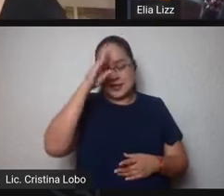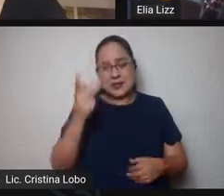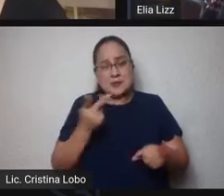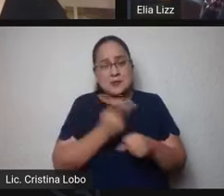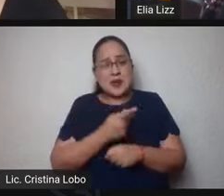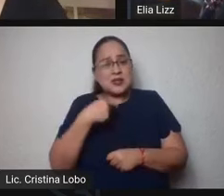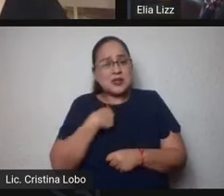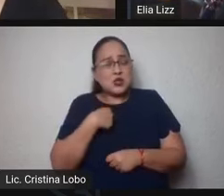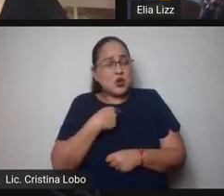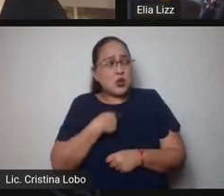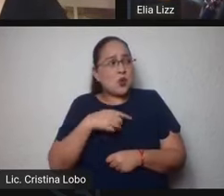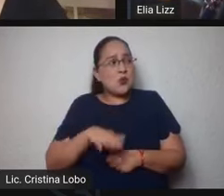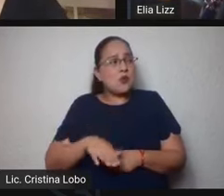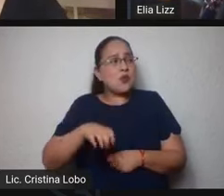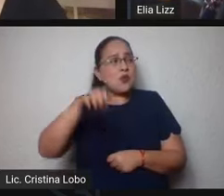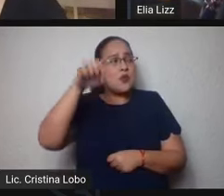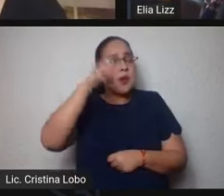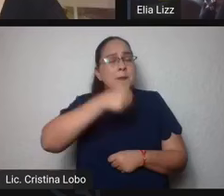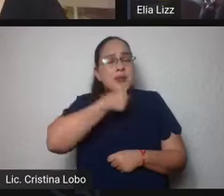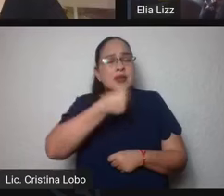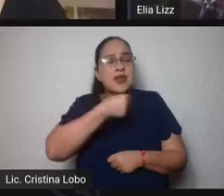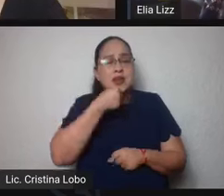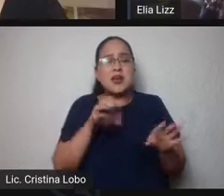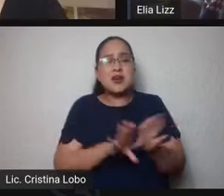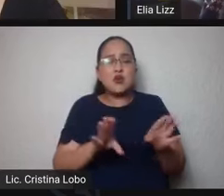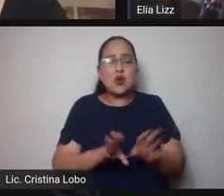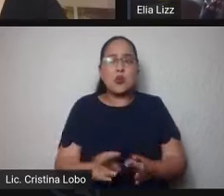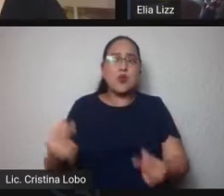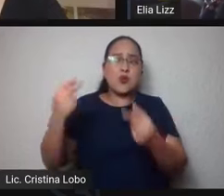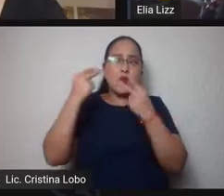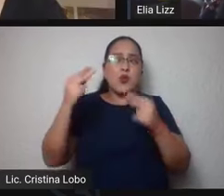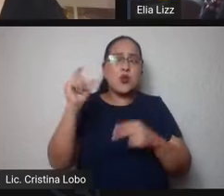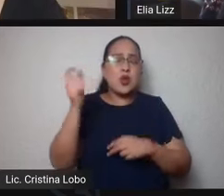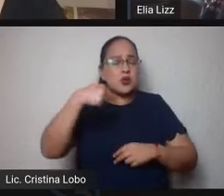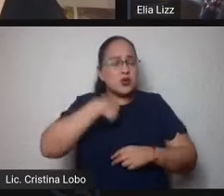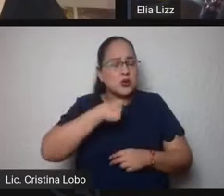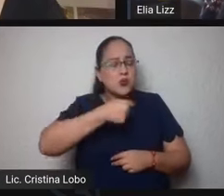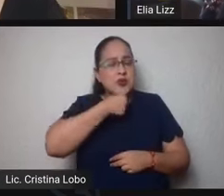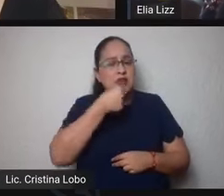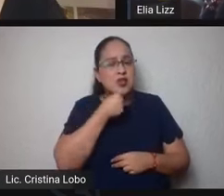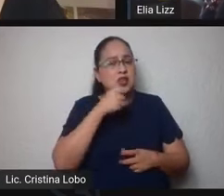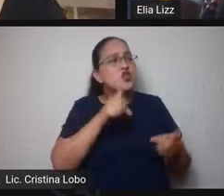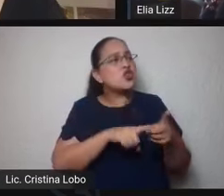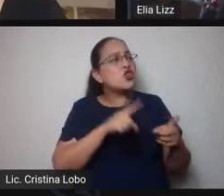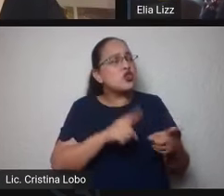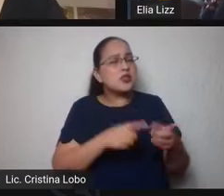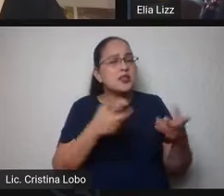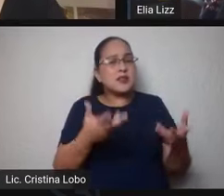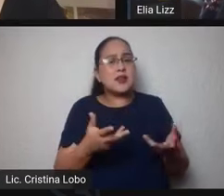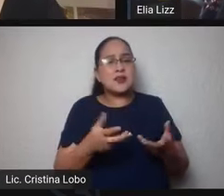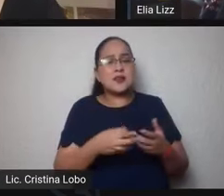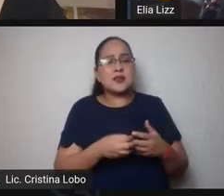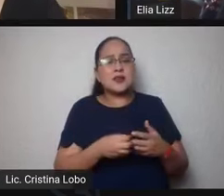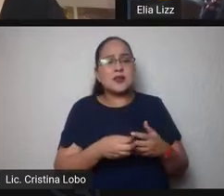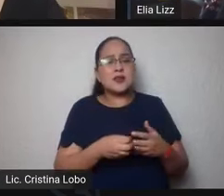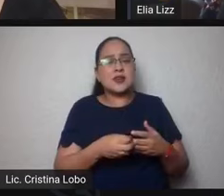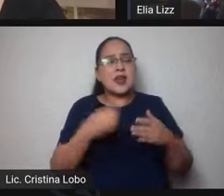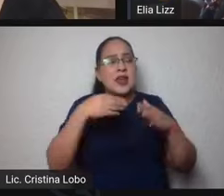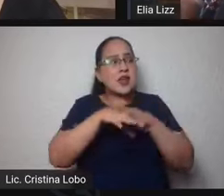vieja? ¿Cómo me quiero ver cuando yo sea viejito? ¿Dónde voy a recibir atención de